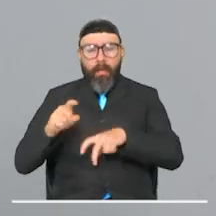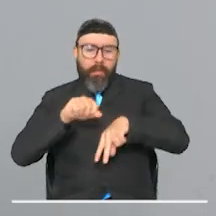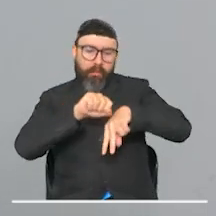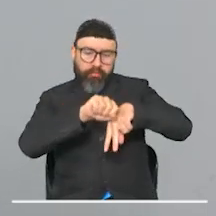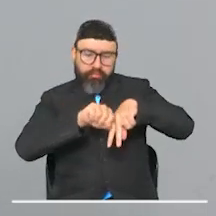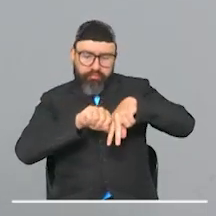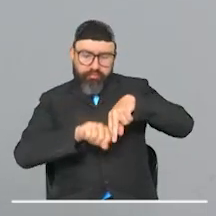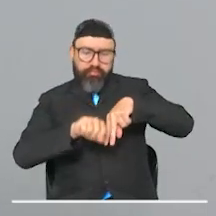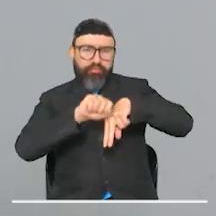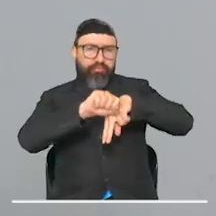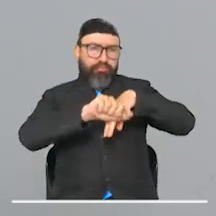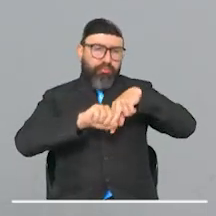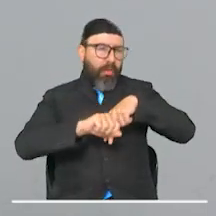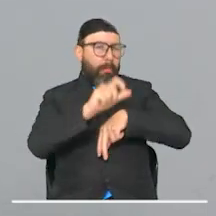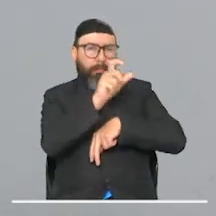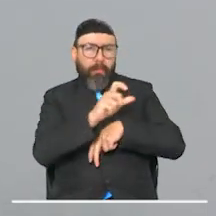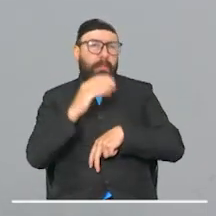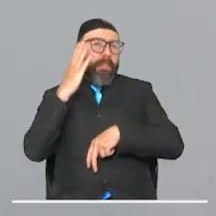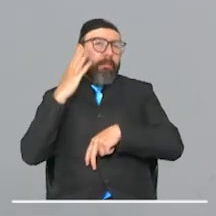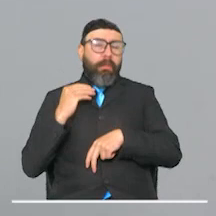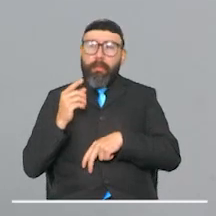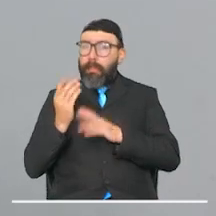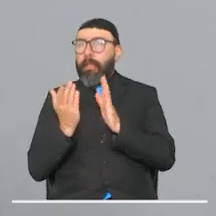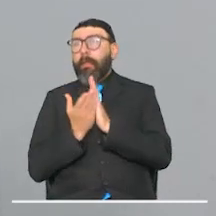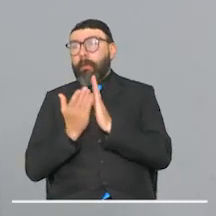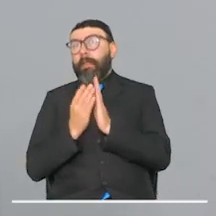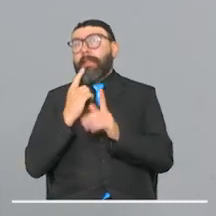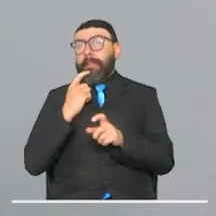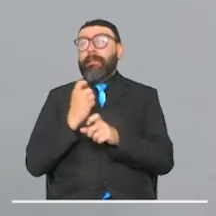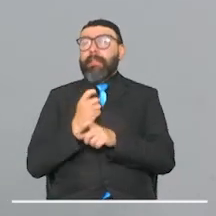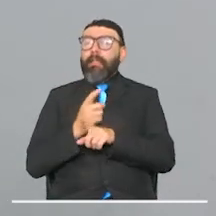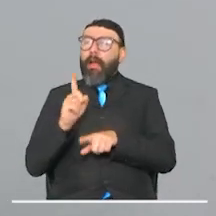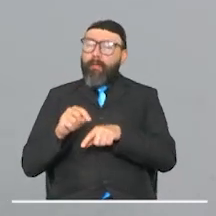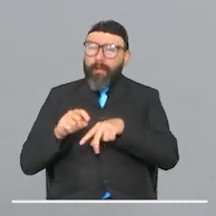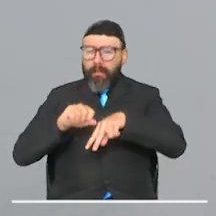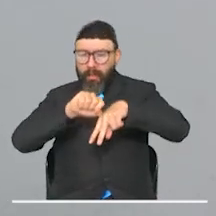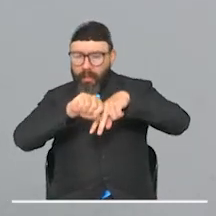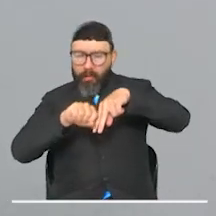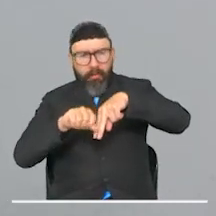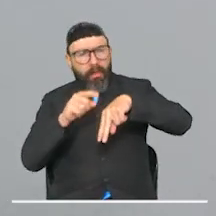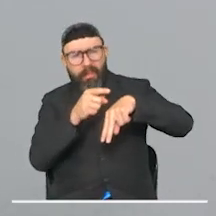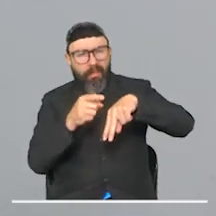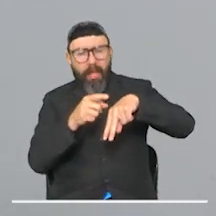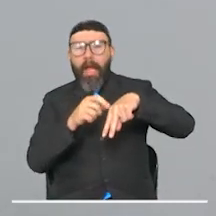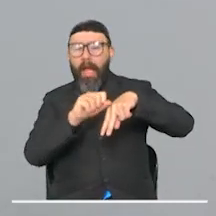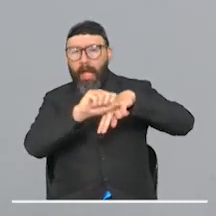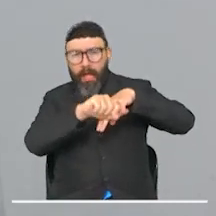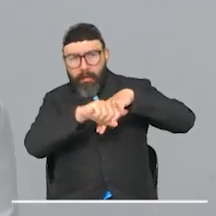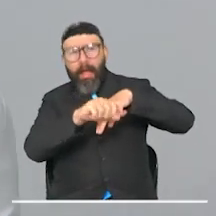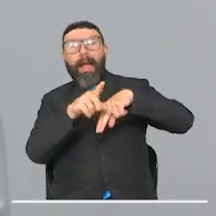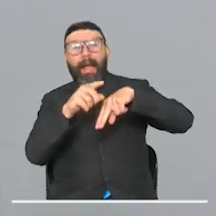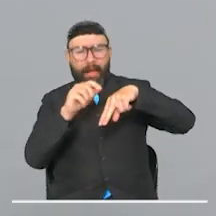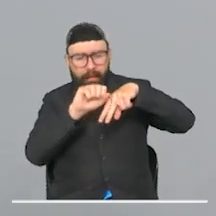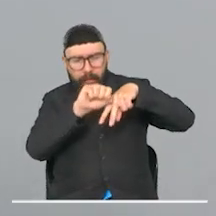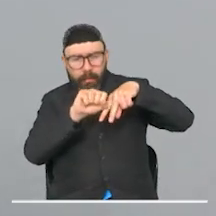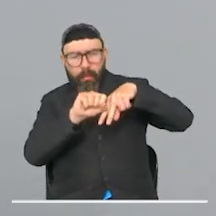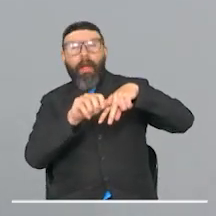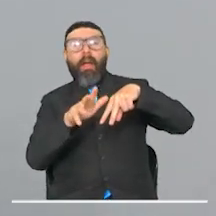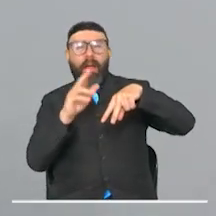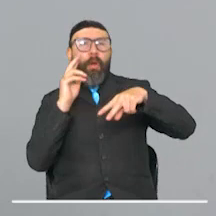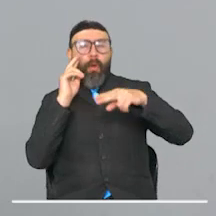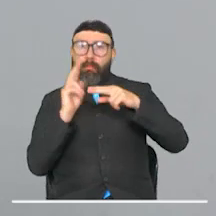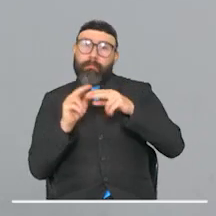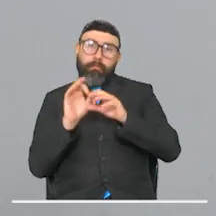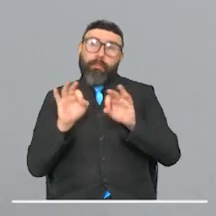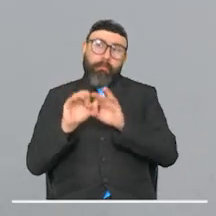porque realmente es un estudio que lleva su complejidad a la hora de interpretarlo y es bastante